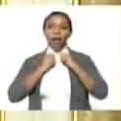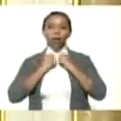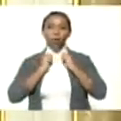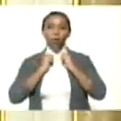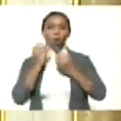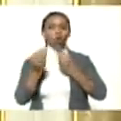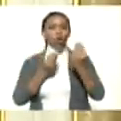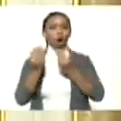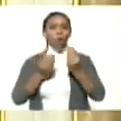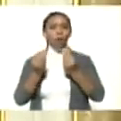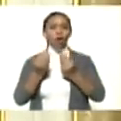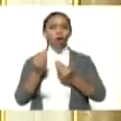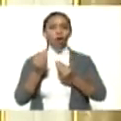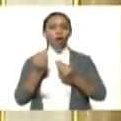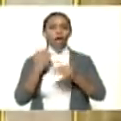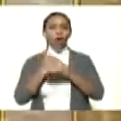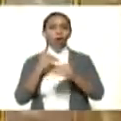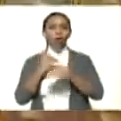como nuestra carta